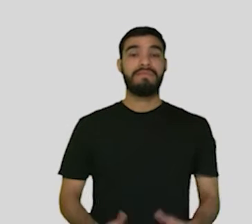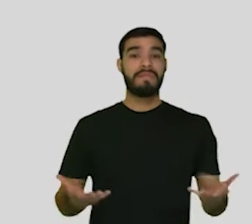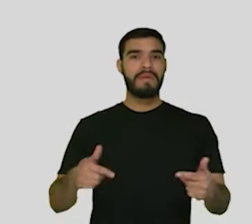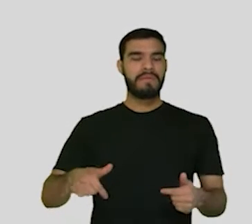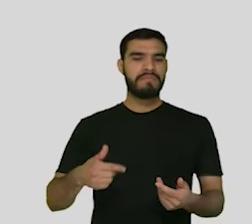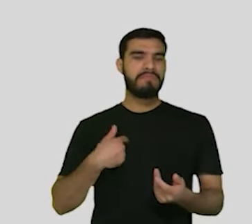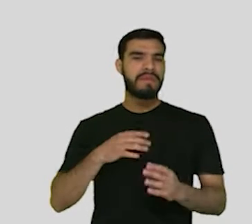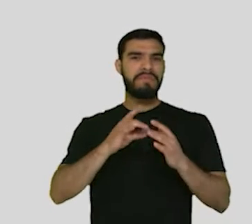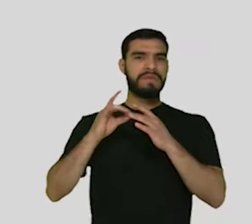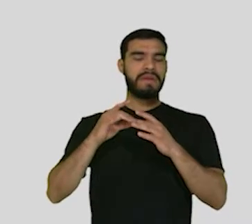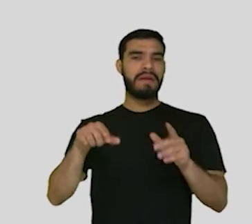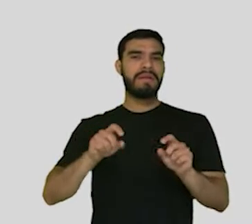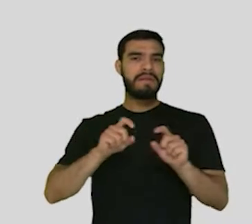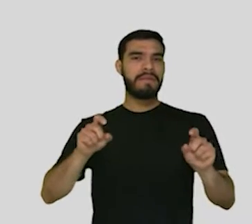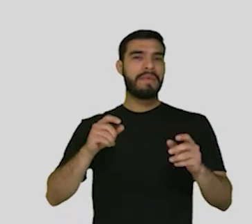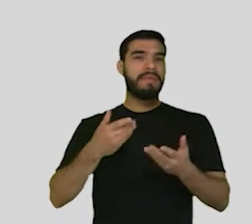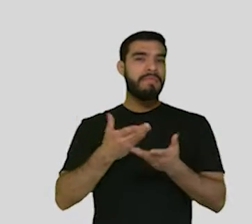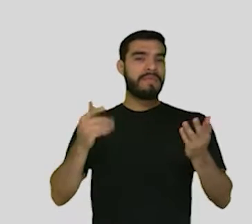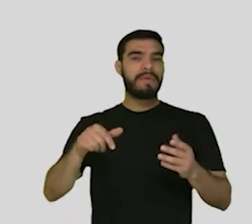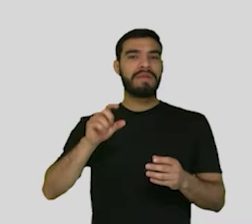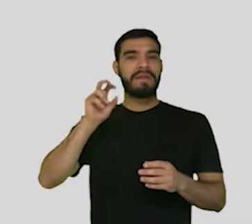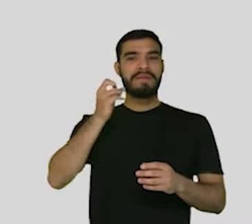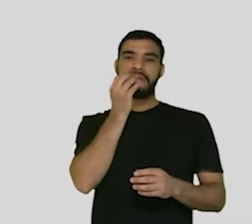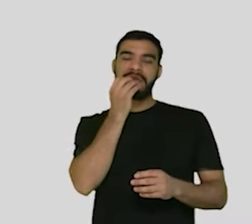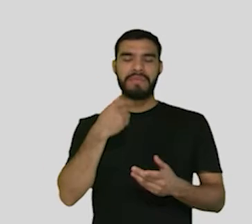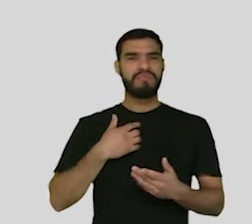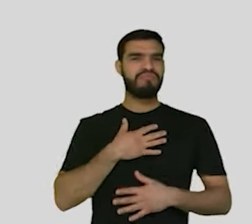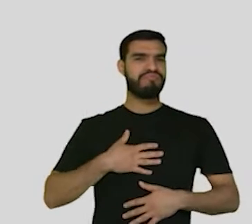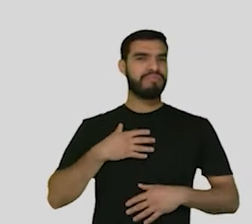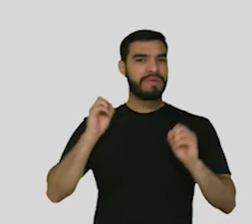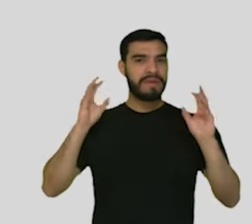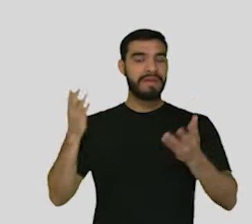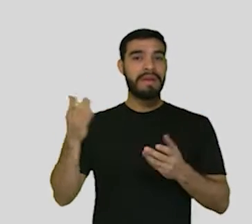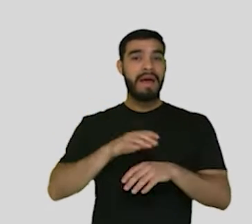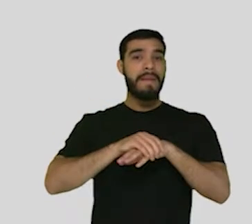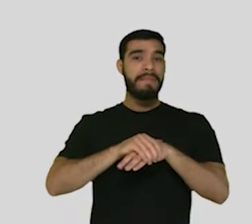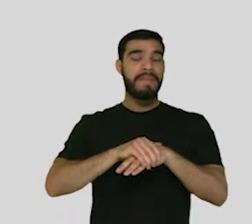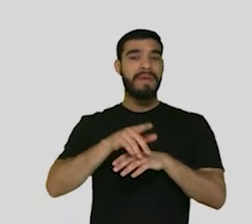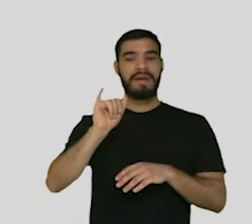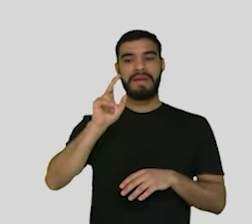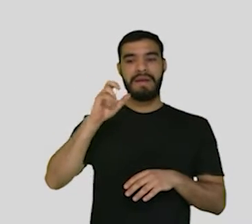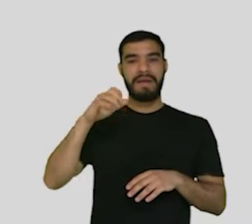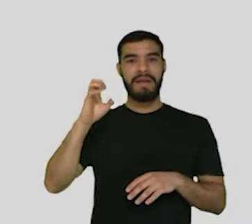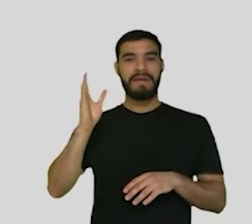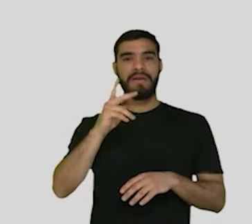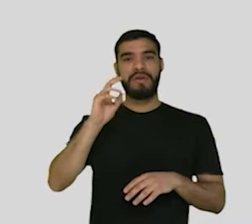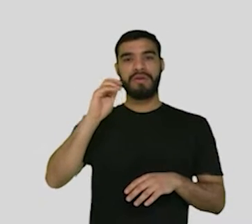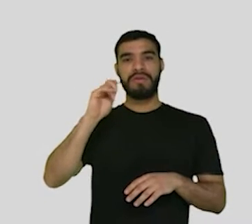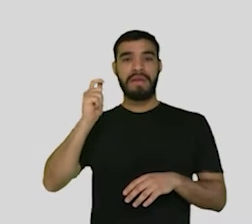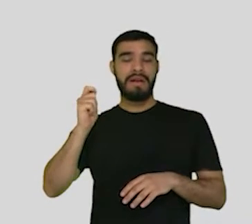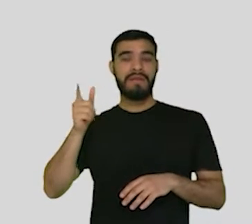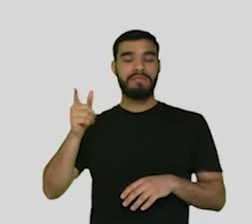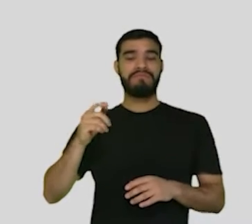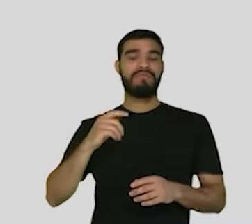En este programa especial por el 30 de septiembre tengo el gran gusto Uaco, programa especial Peyayapobayaena 30 de septiembre